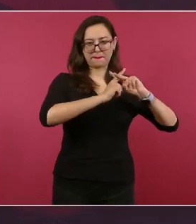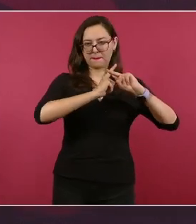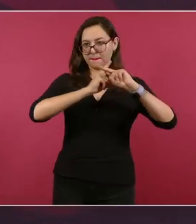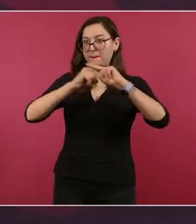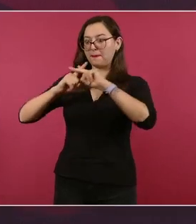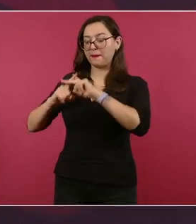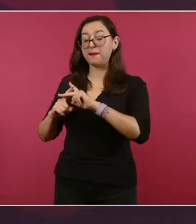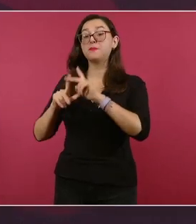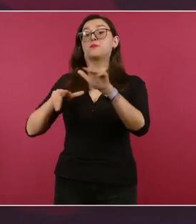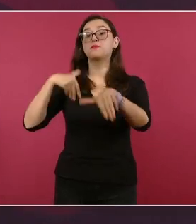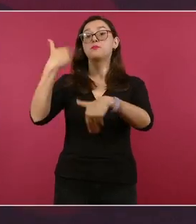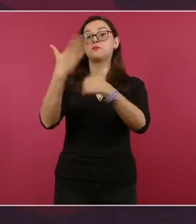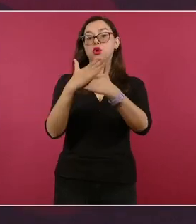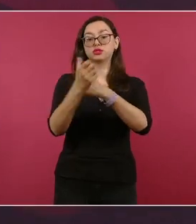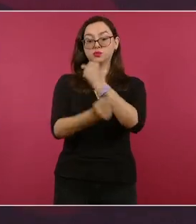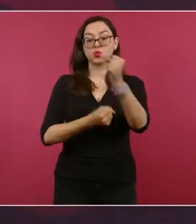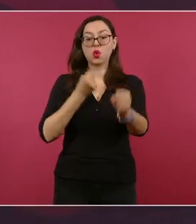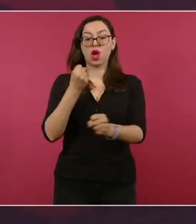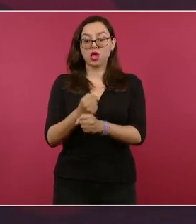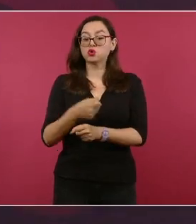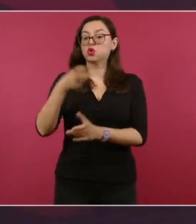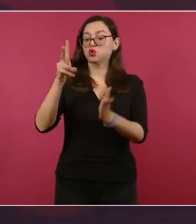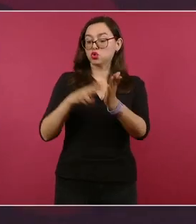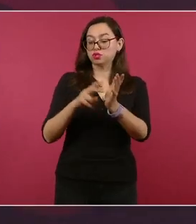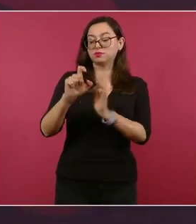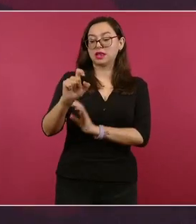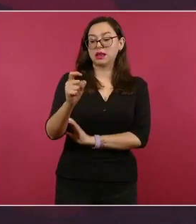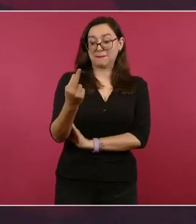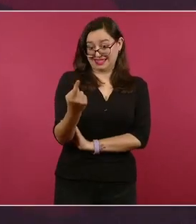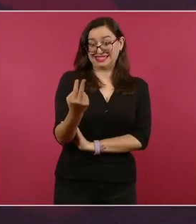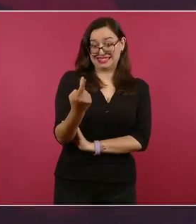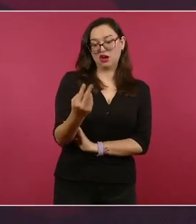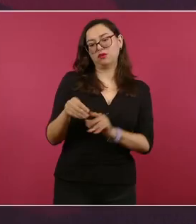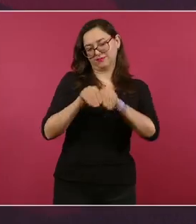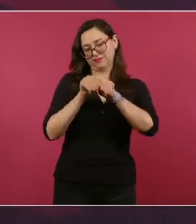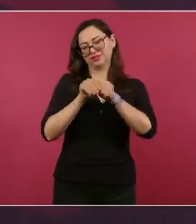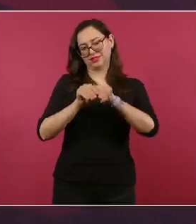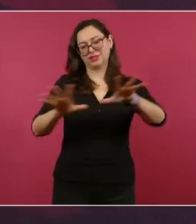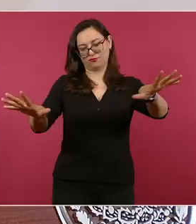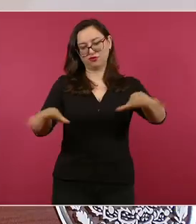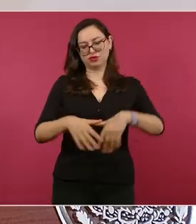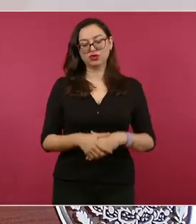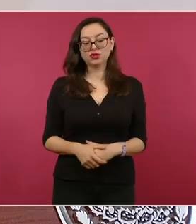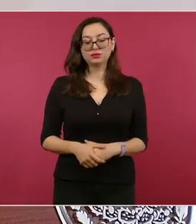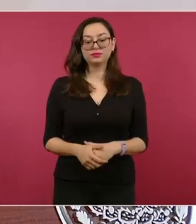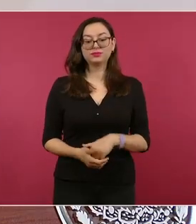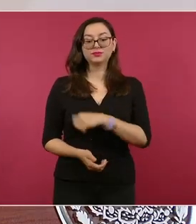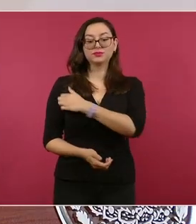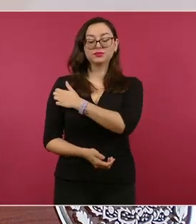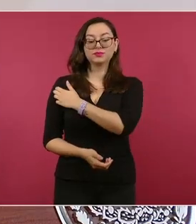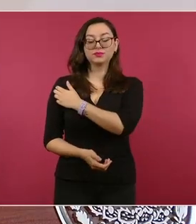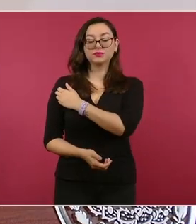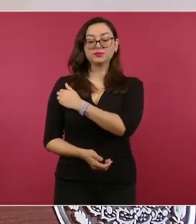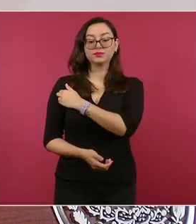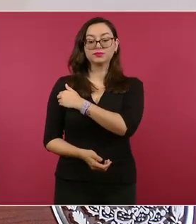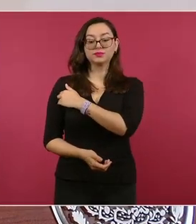22 y la dieron a conocer en julio del 23. Estaba pasando la pandemia.